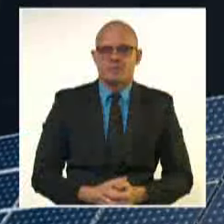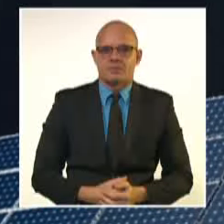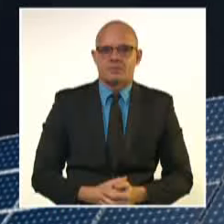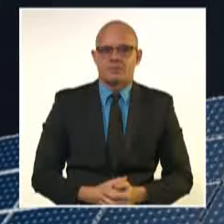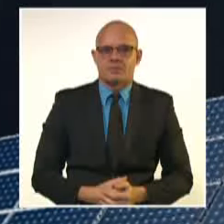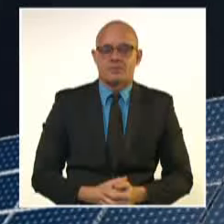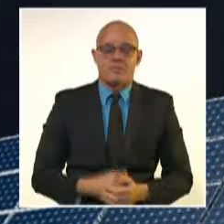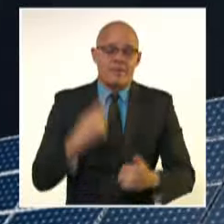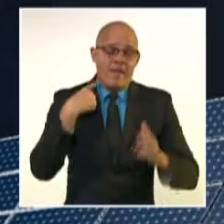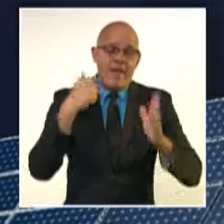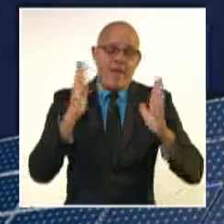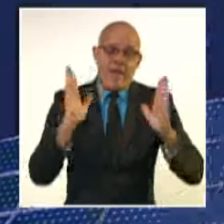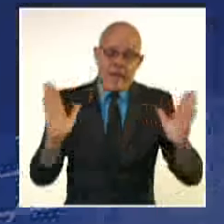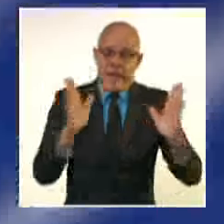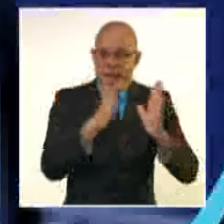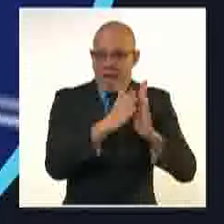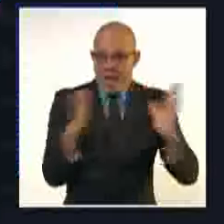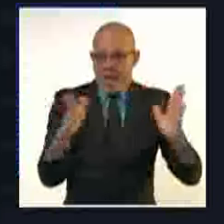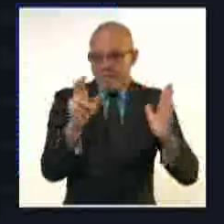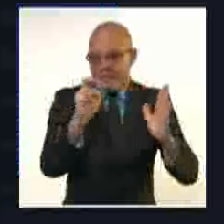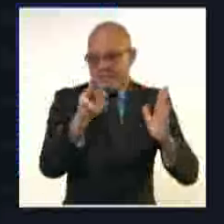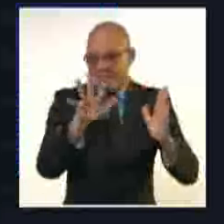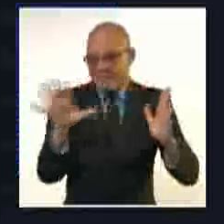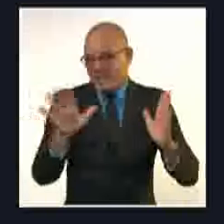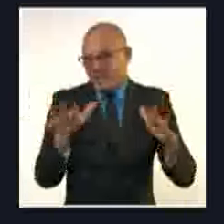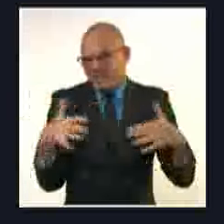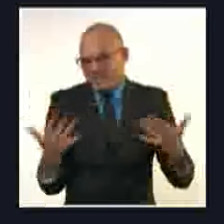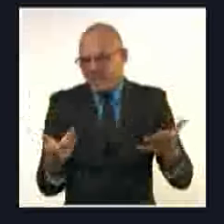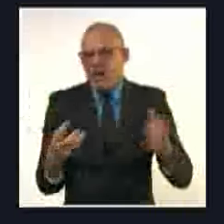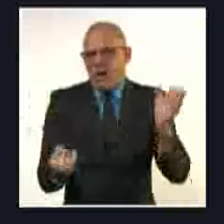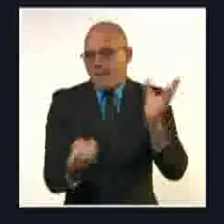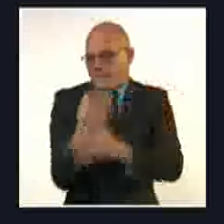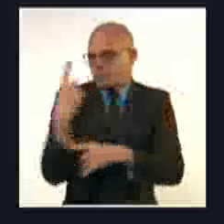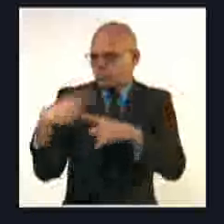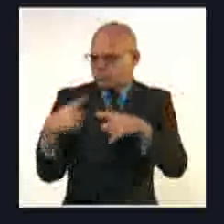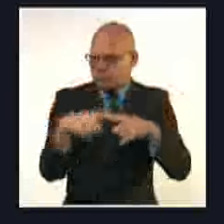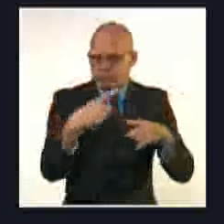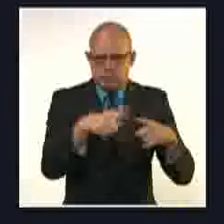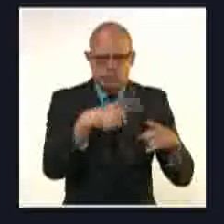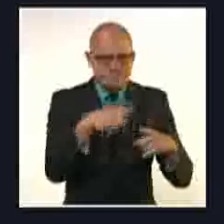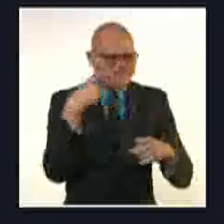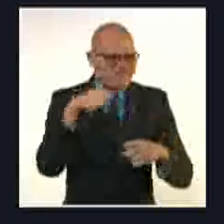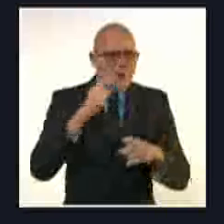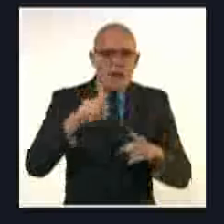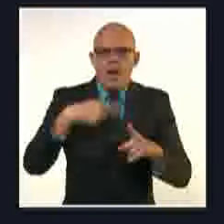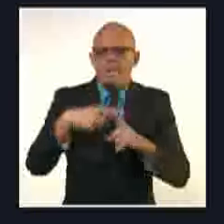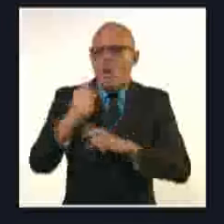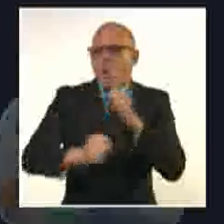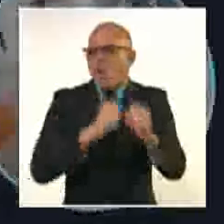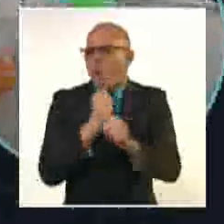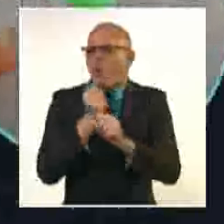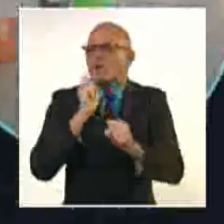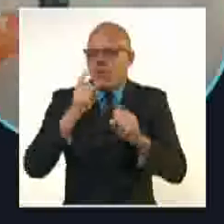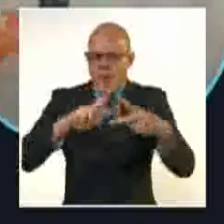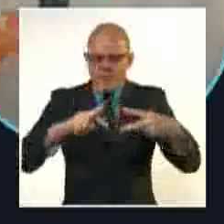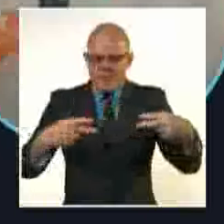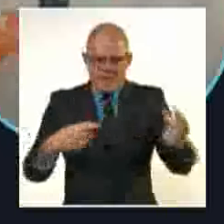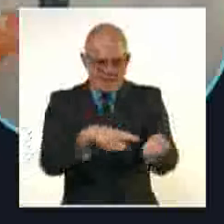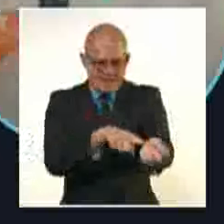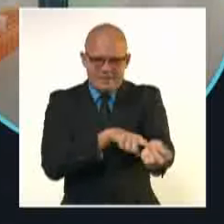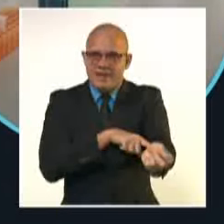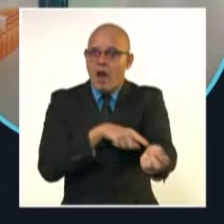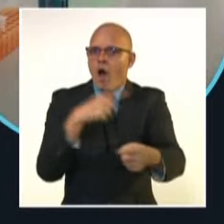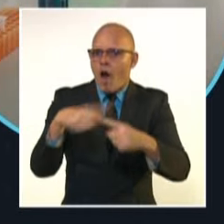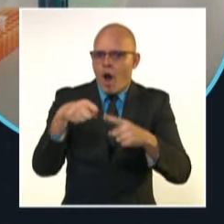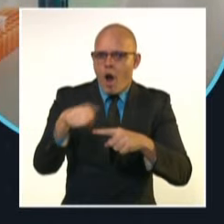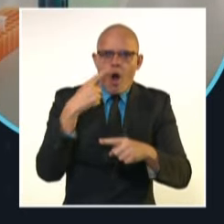solar fotovoltaica y la eólica. También marca un hito el resultado prometedor de la terapia de edición genética totalmente personalizada,